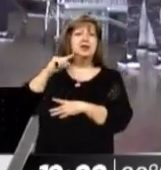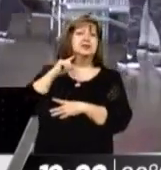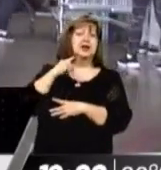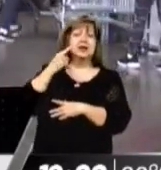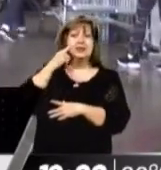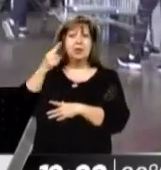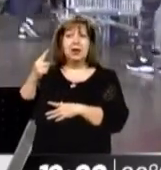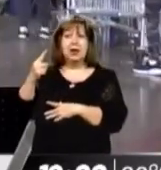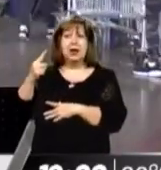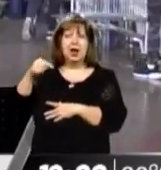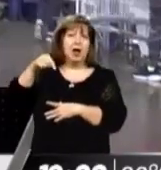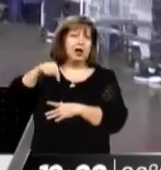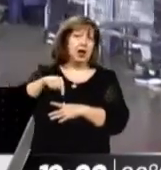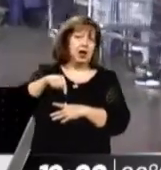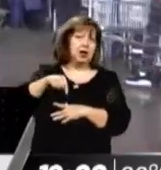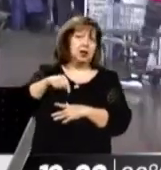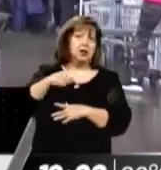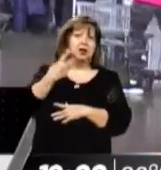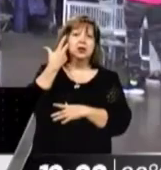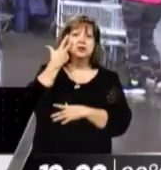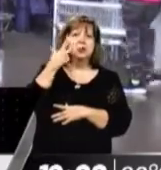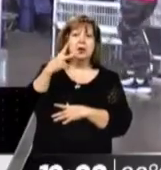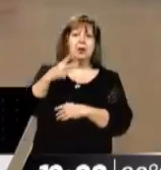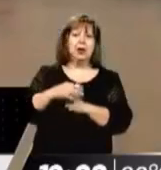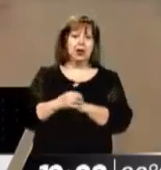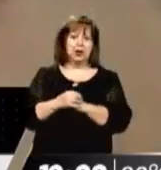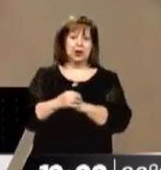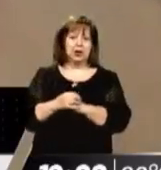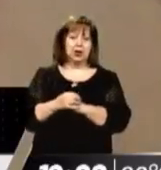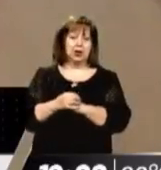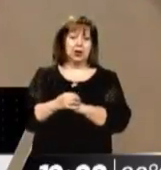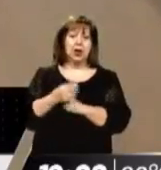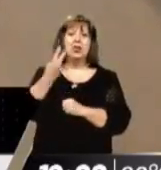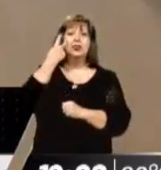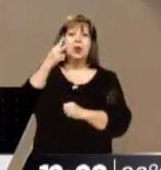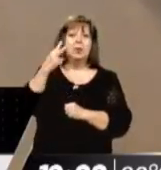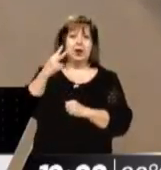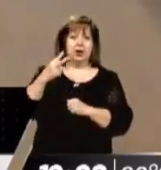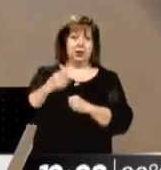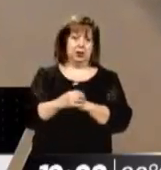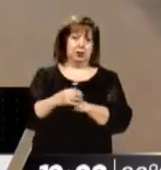pesos chilenos y aquí me cuesta 3 mil pesos, o sea, 2 mil pesos argentinos.